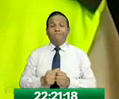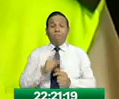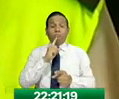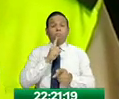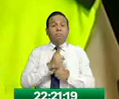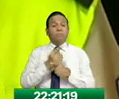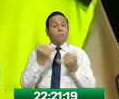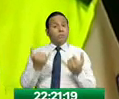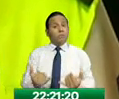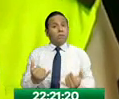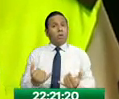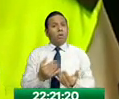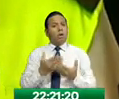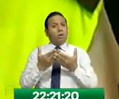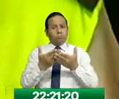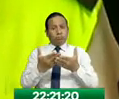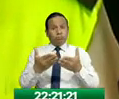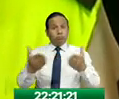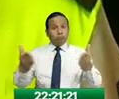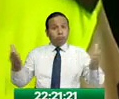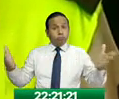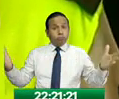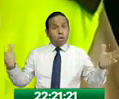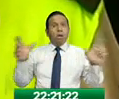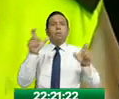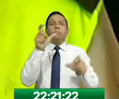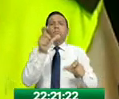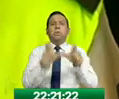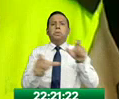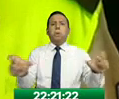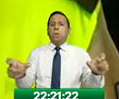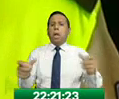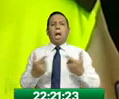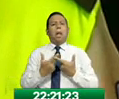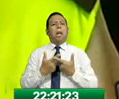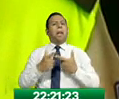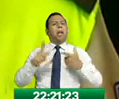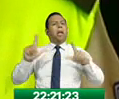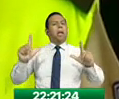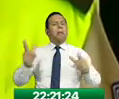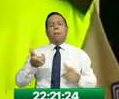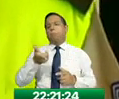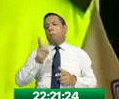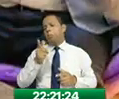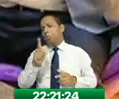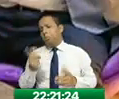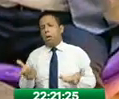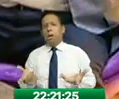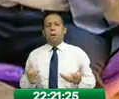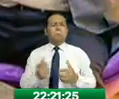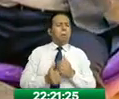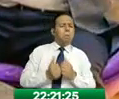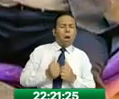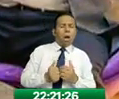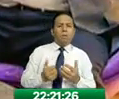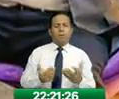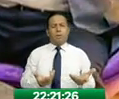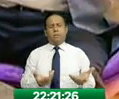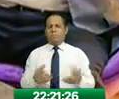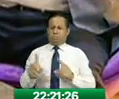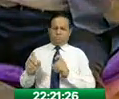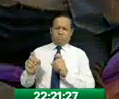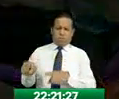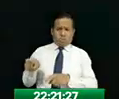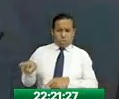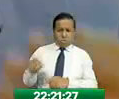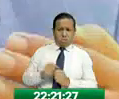horarios de movilidad. Entonces, ahí la gente empezó a tener mayor espacio para consumo de bebidas alcohólicas. ¿Usted cree que en una semana